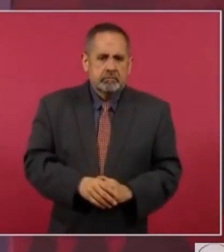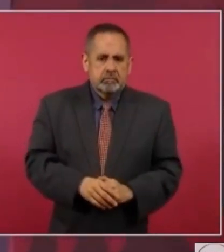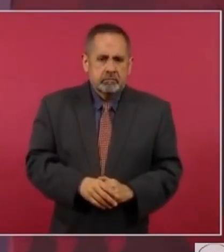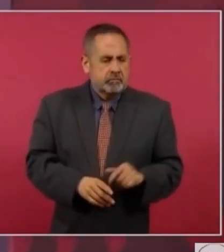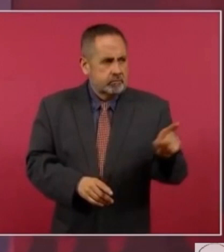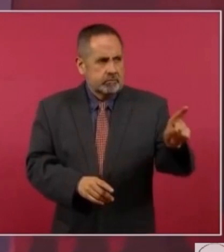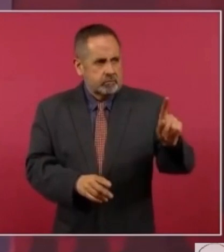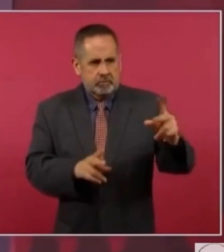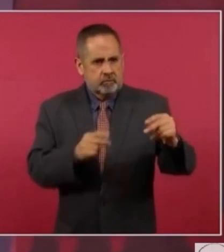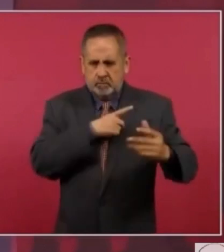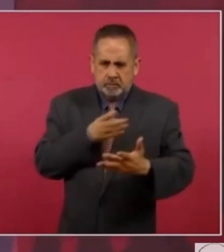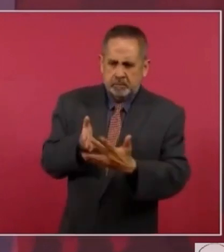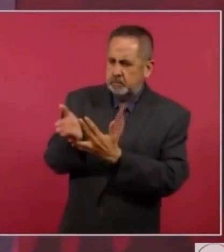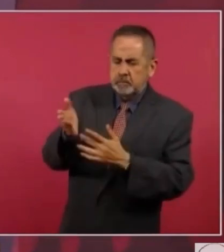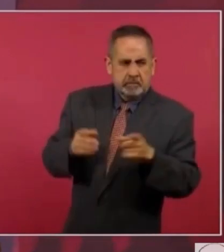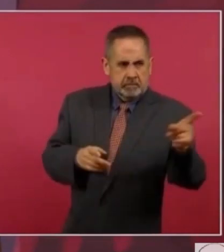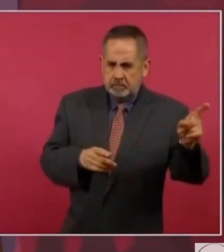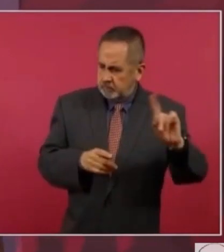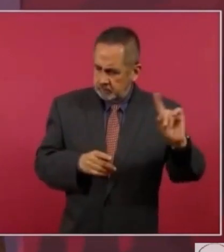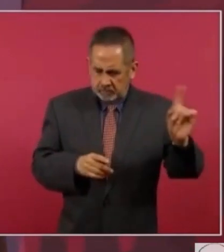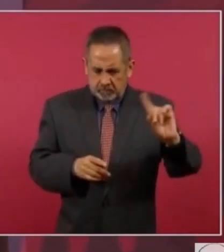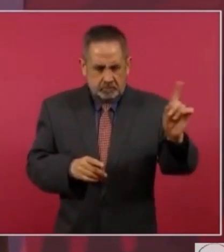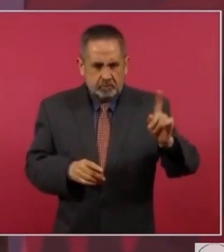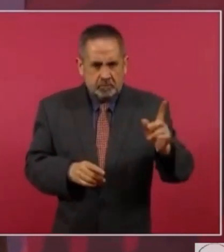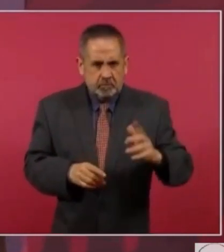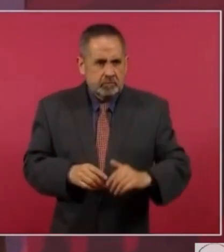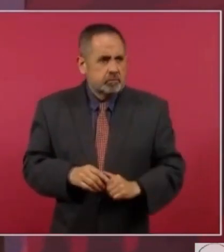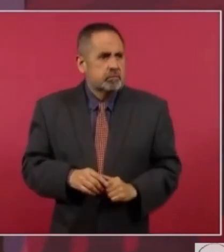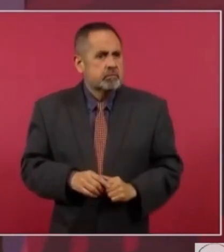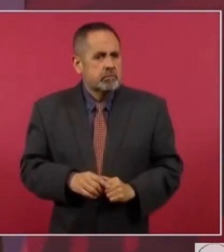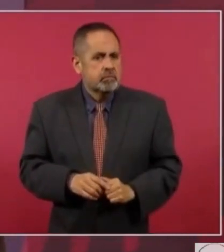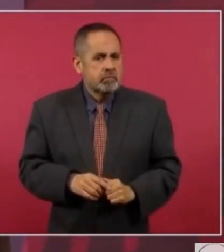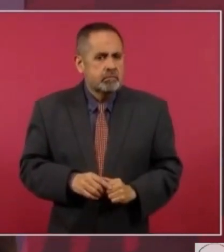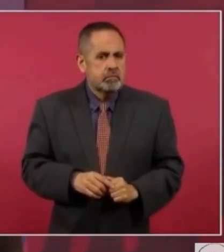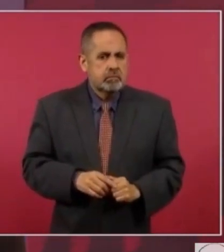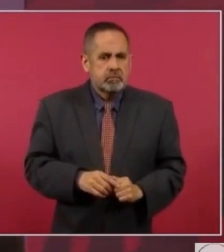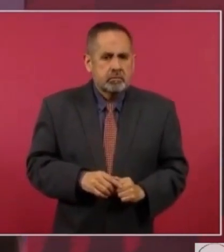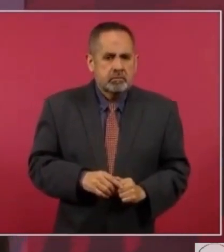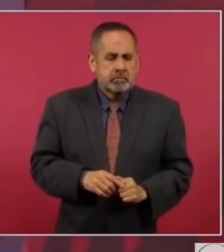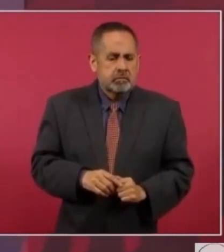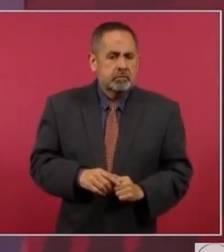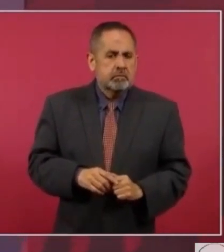diciéndole que no se metiera, que estaba